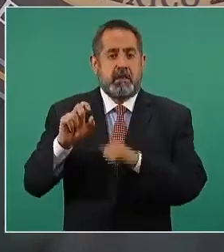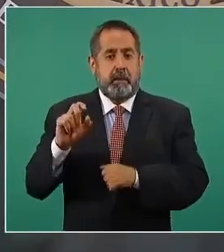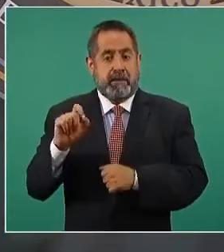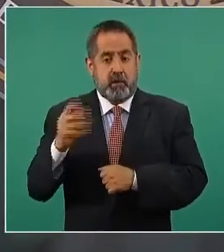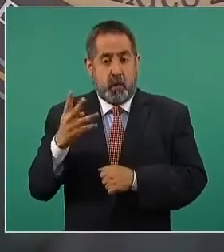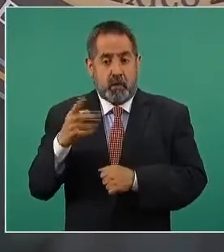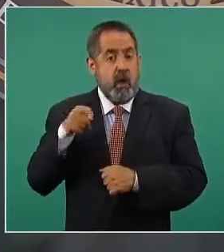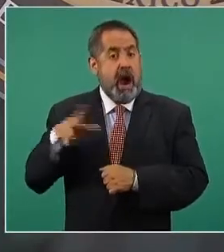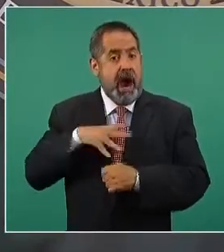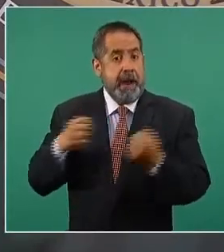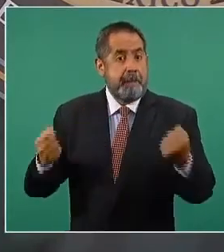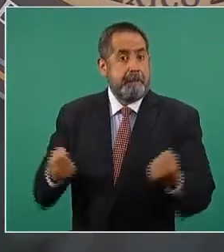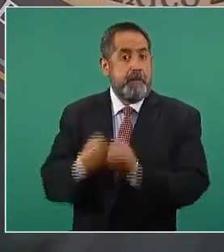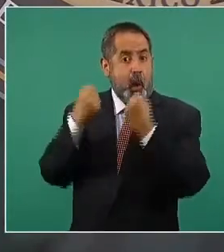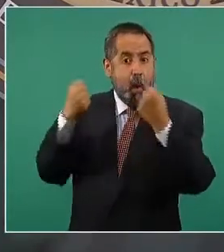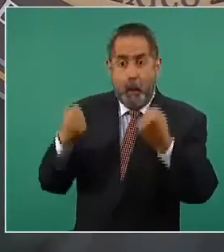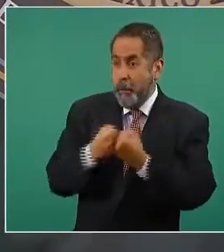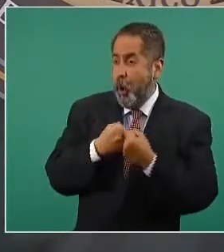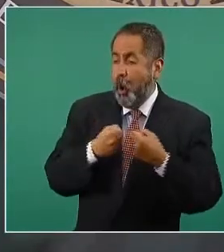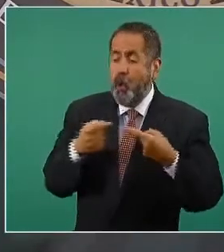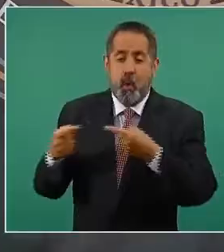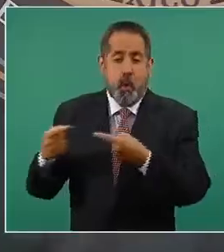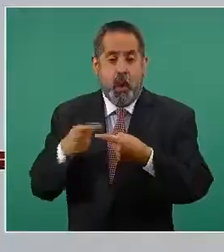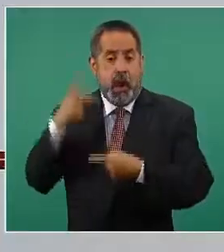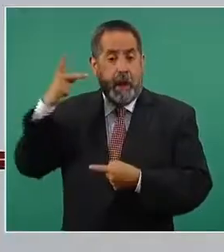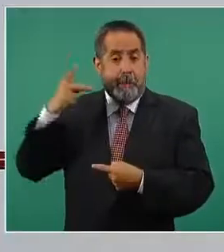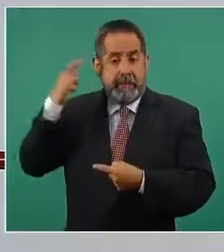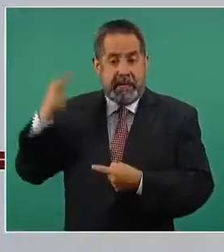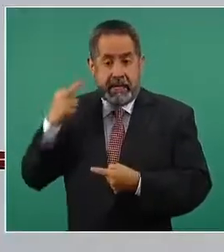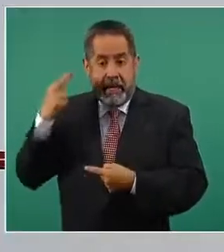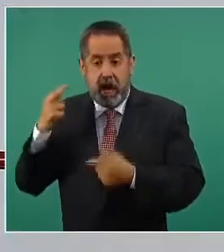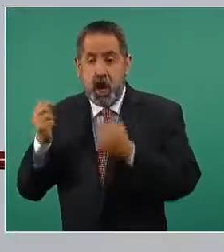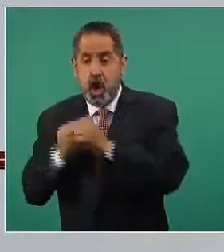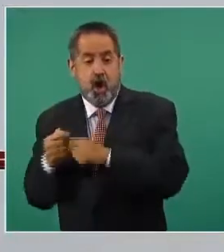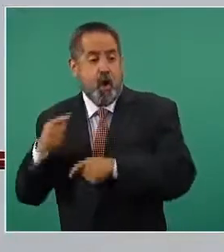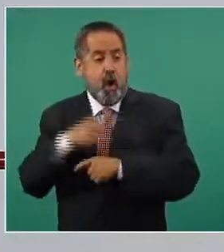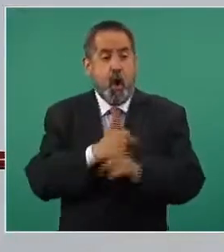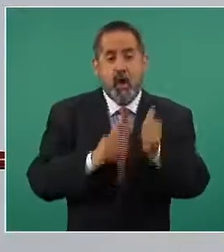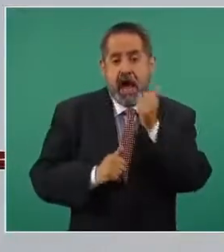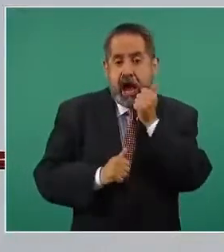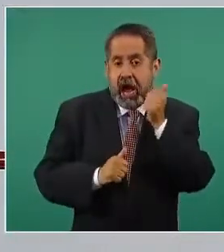un enfrentamiento del virrey y el arzobispo